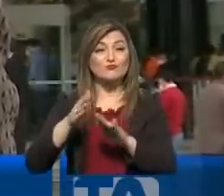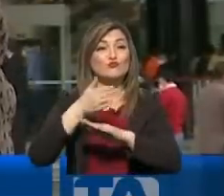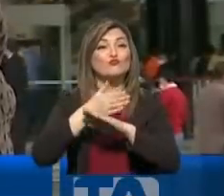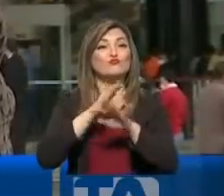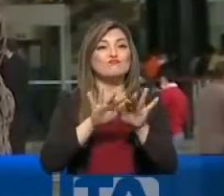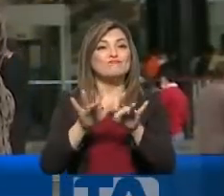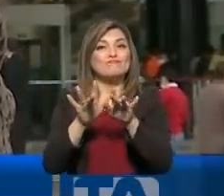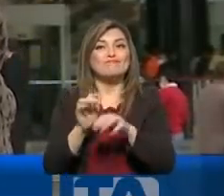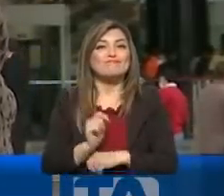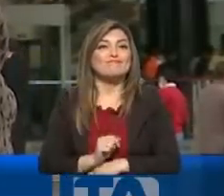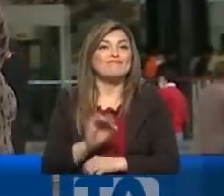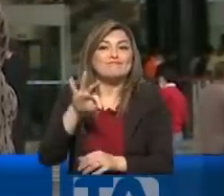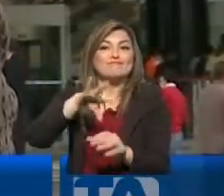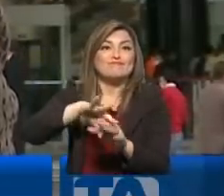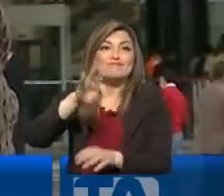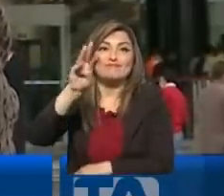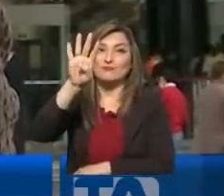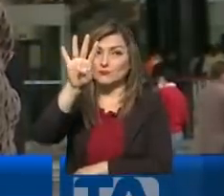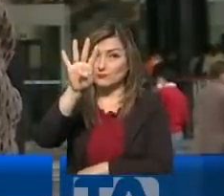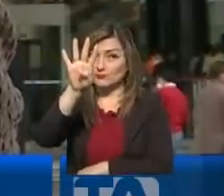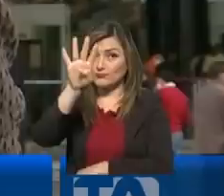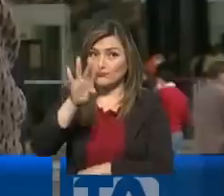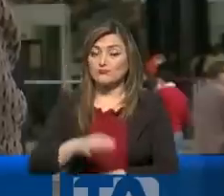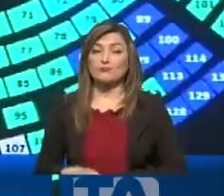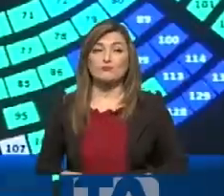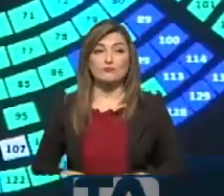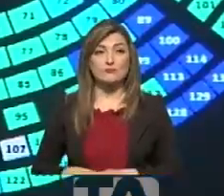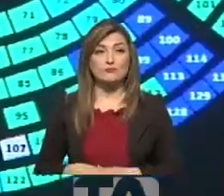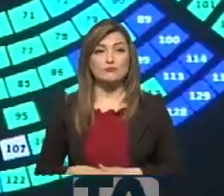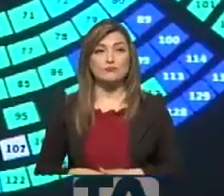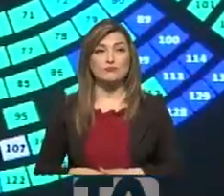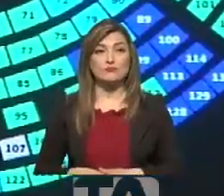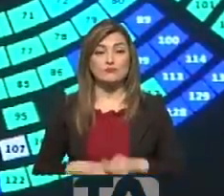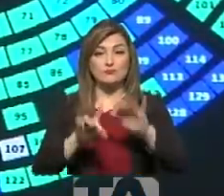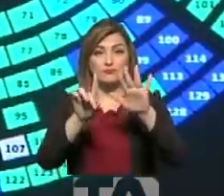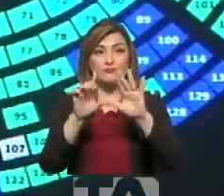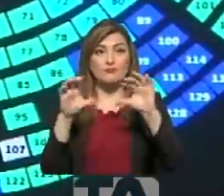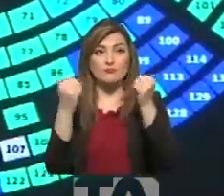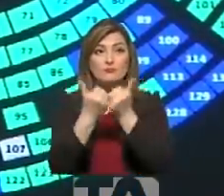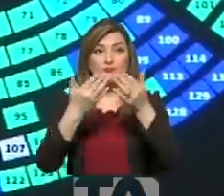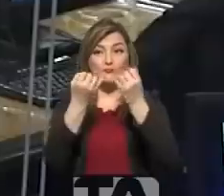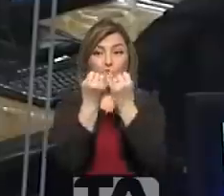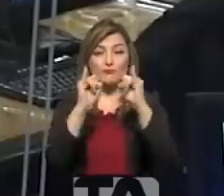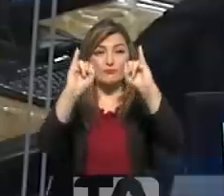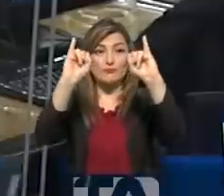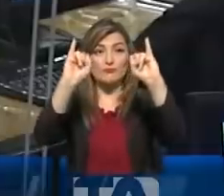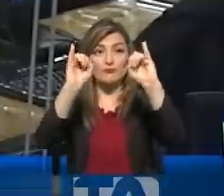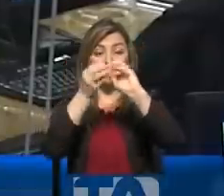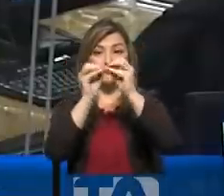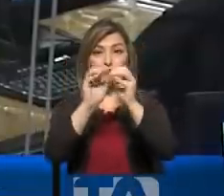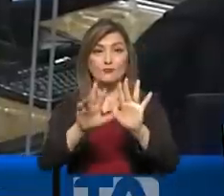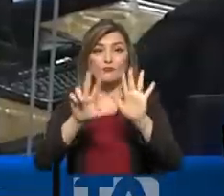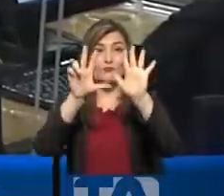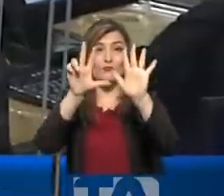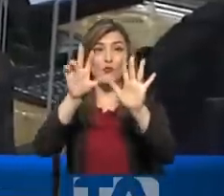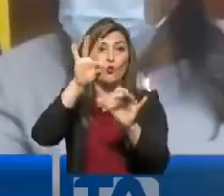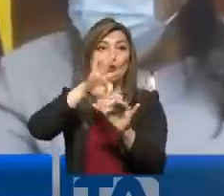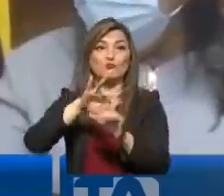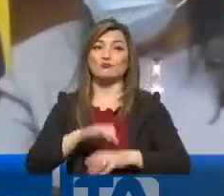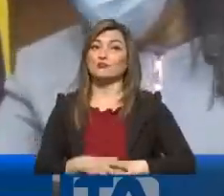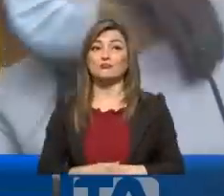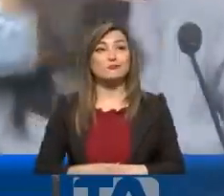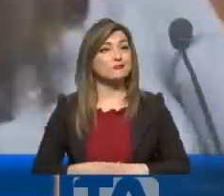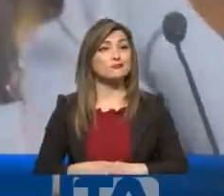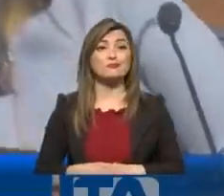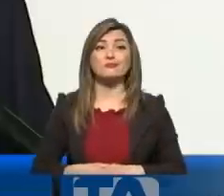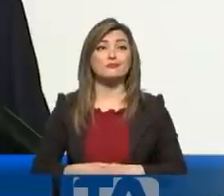prosecretario, pero solo obtuvieron 64 votos. Pues 6 asambleístas entre independientes y Pachacutic no dieron sus votos para